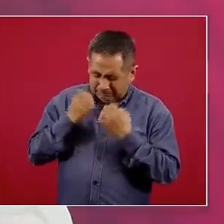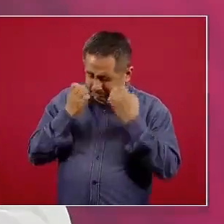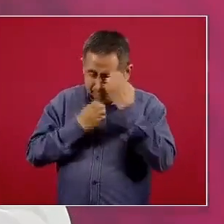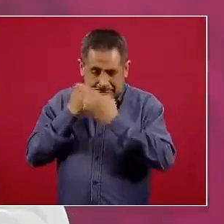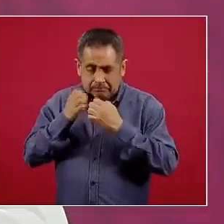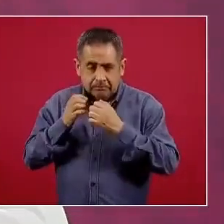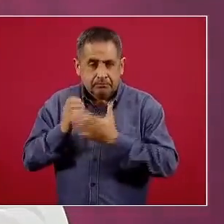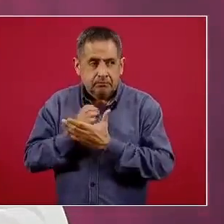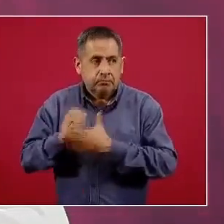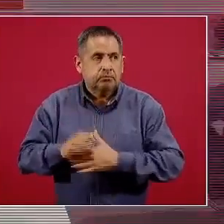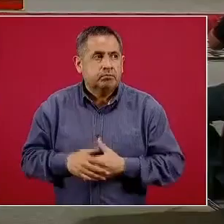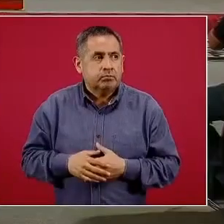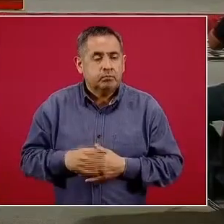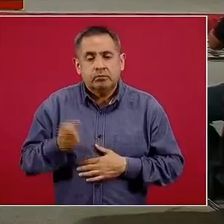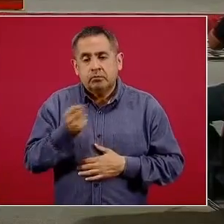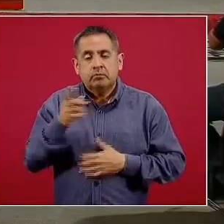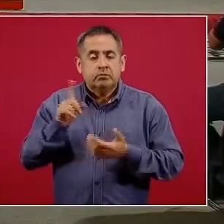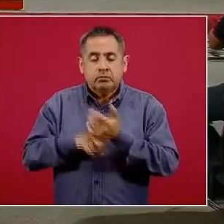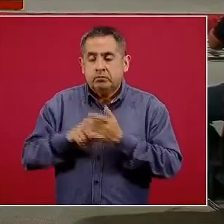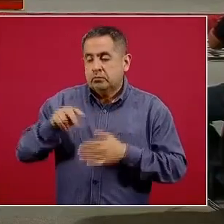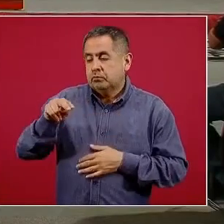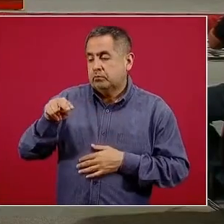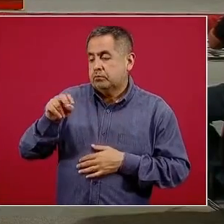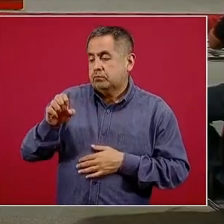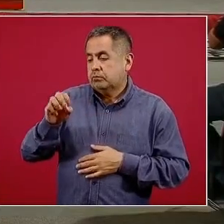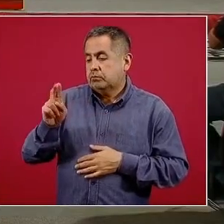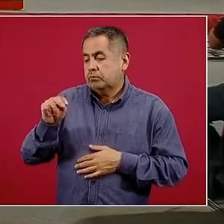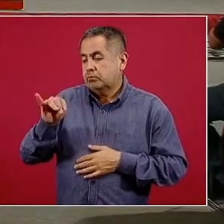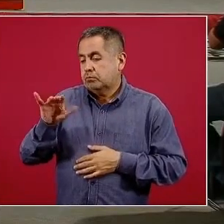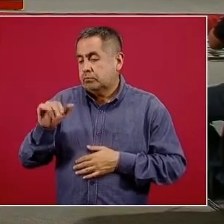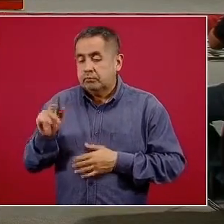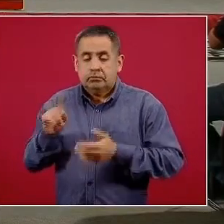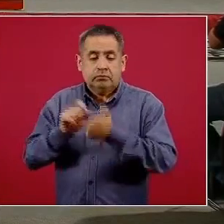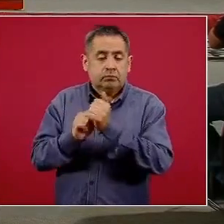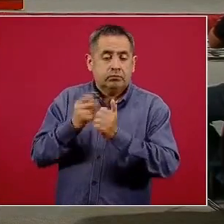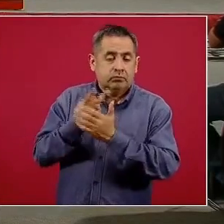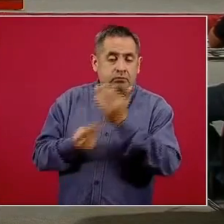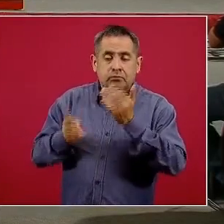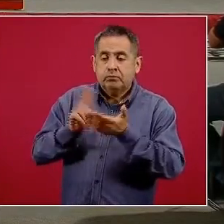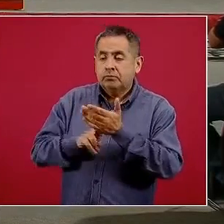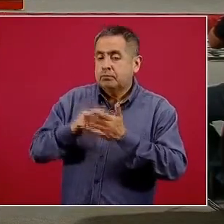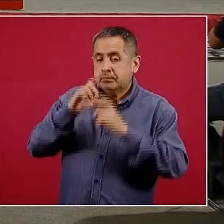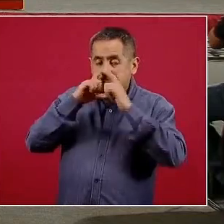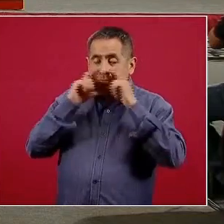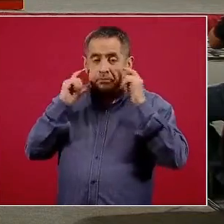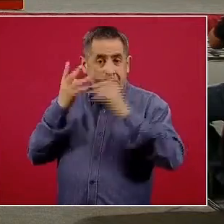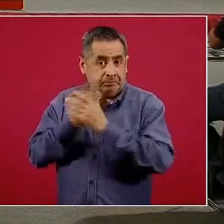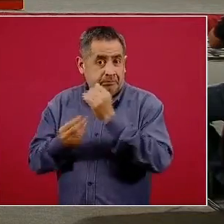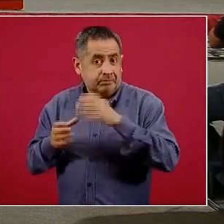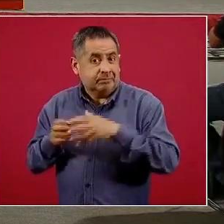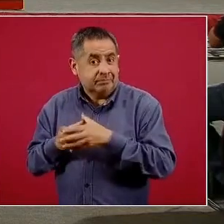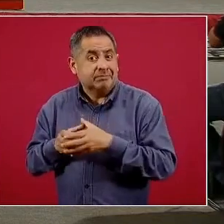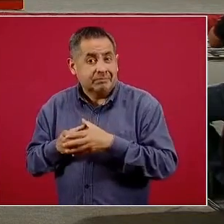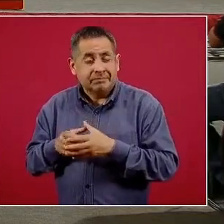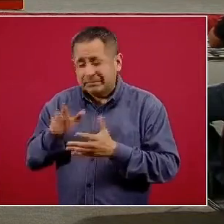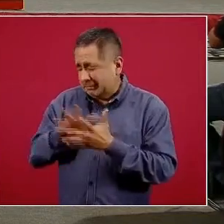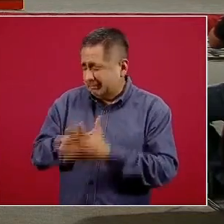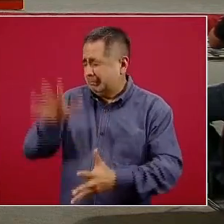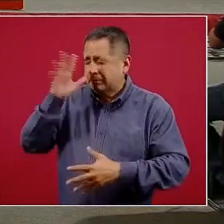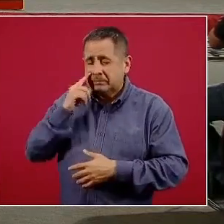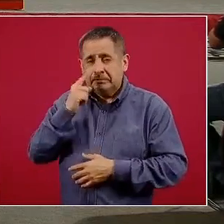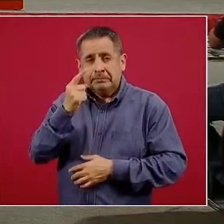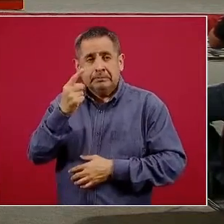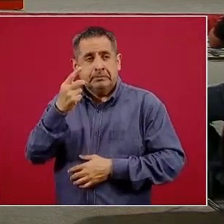Hay una enorme sobreposición entre neumonía e influenza. Cerca de la 1/3 parte de los casos